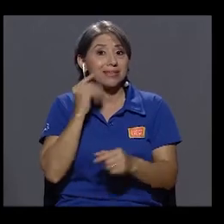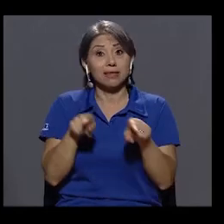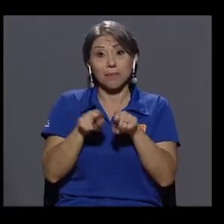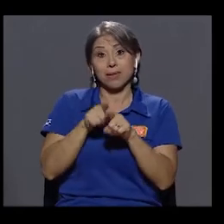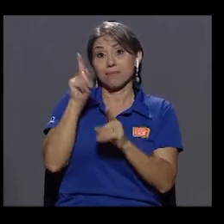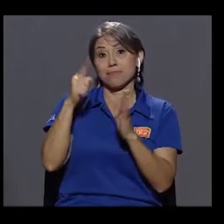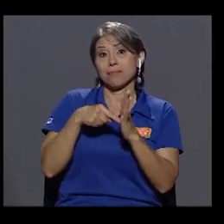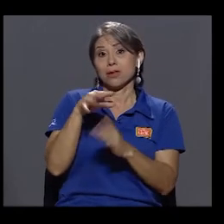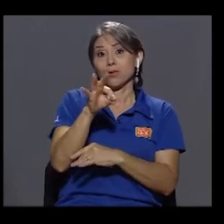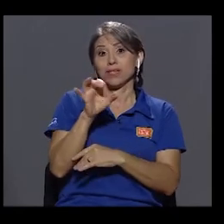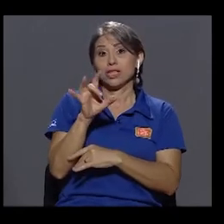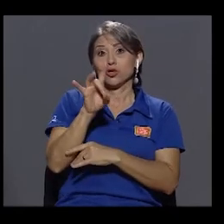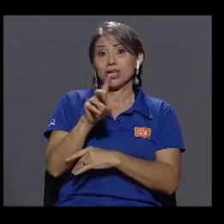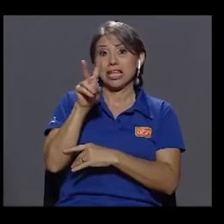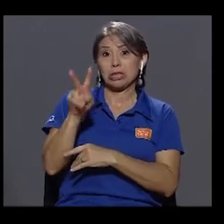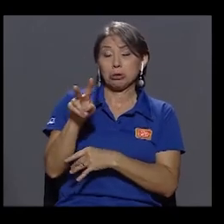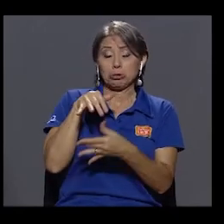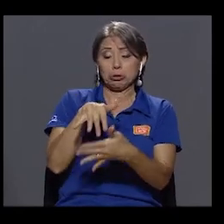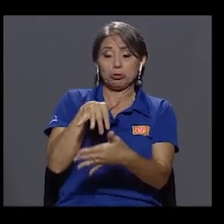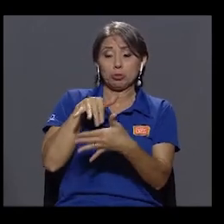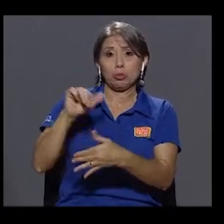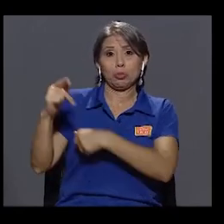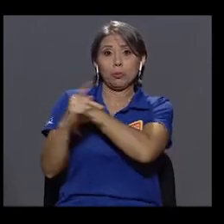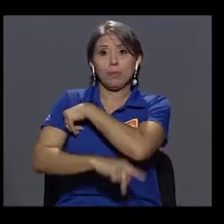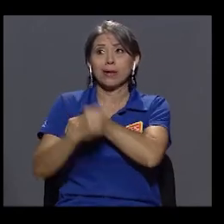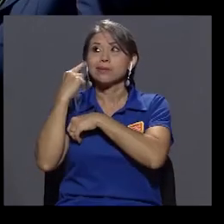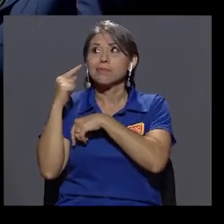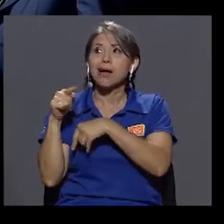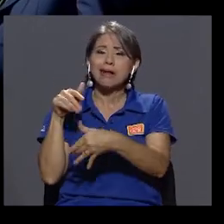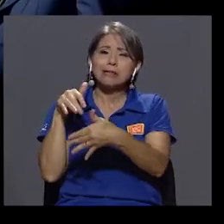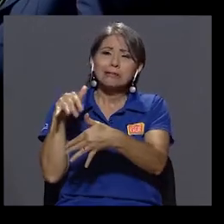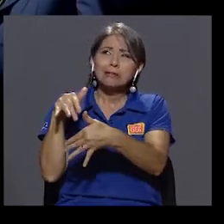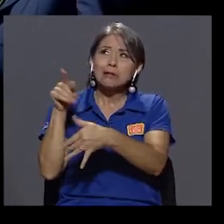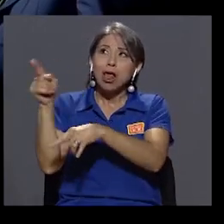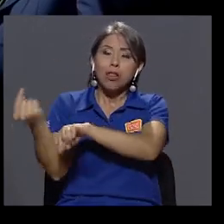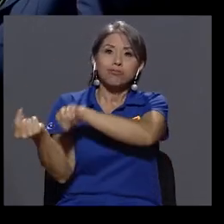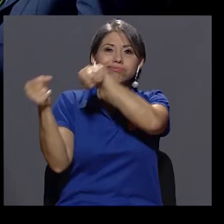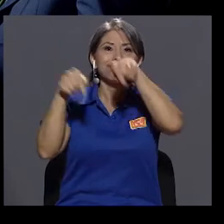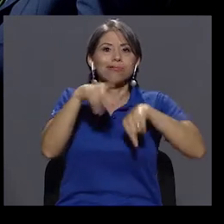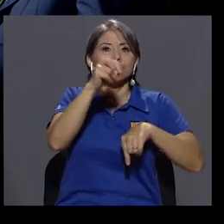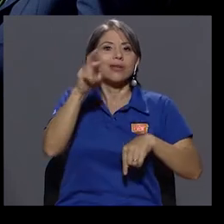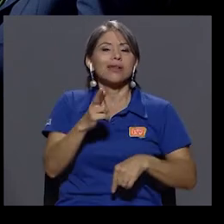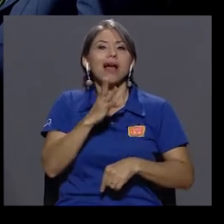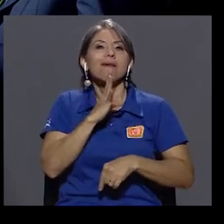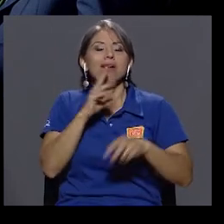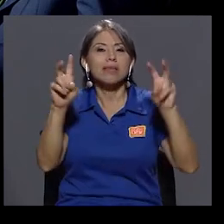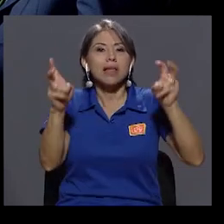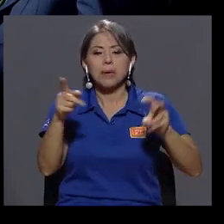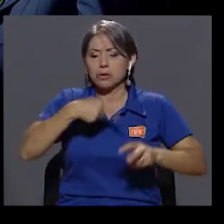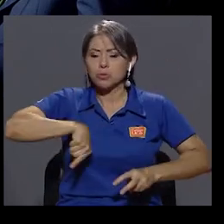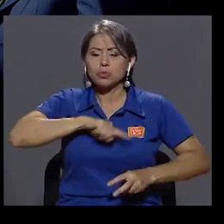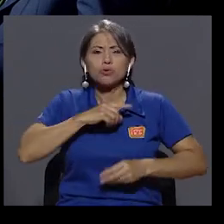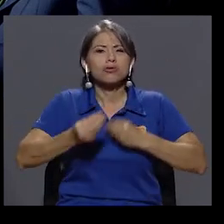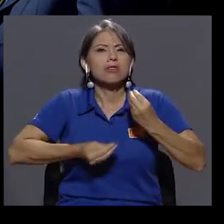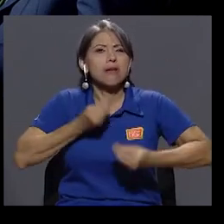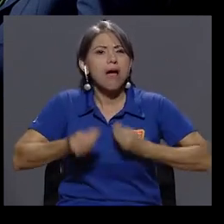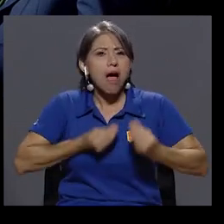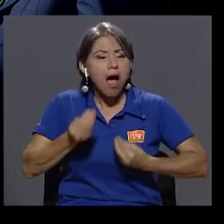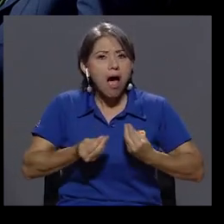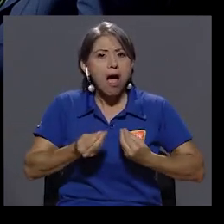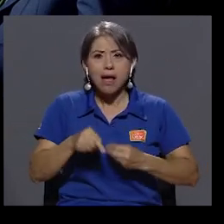82 formaban edimburgo para venir a hablar de ese tema que costa rica que podemos hacer porque siento como que esa imagen